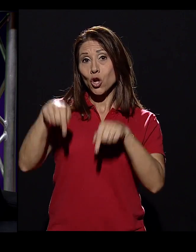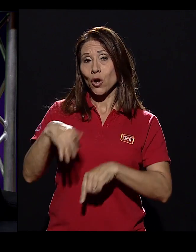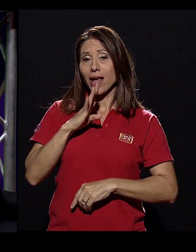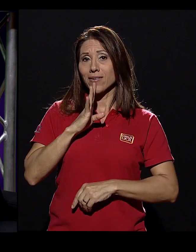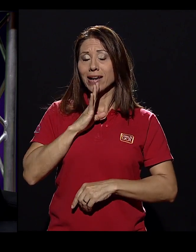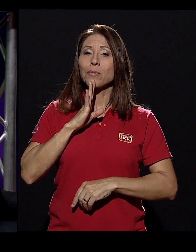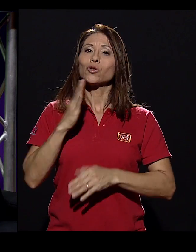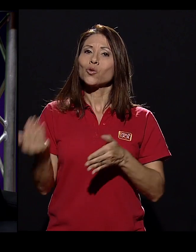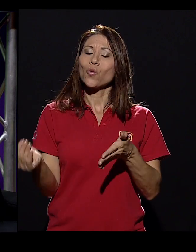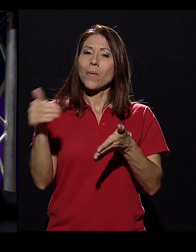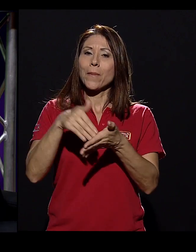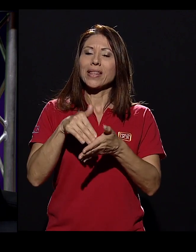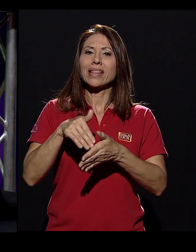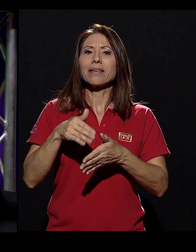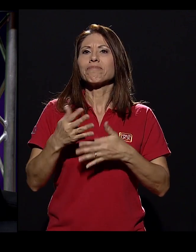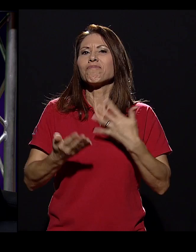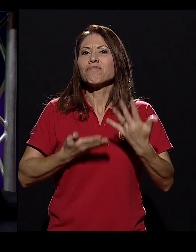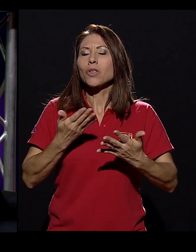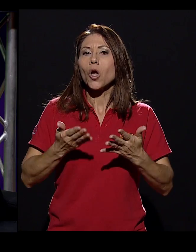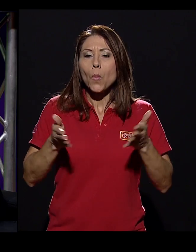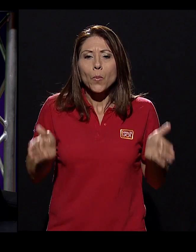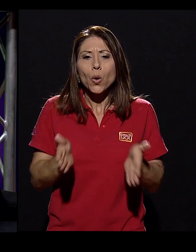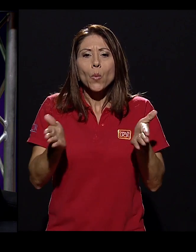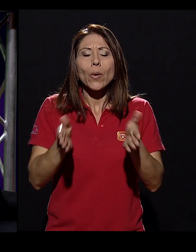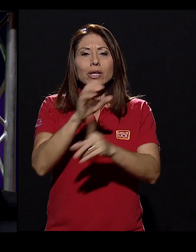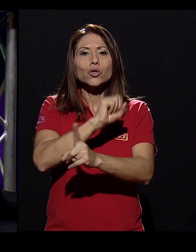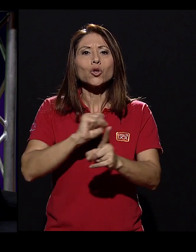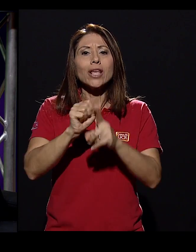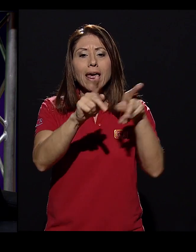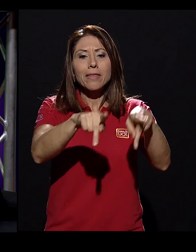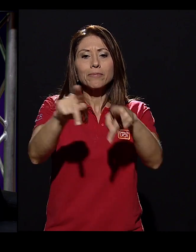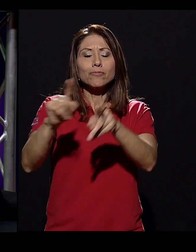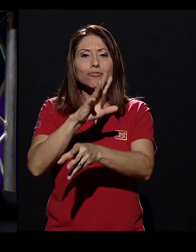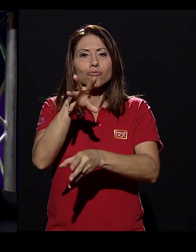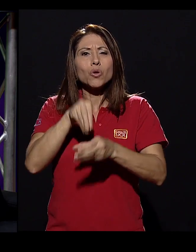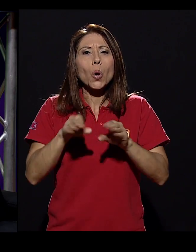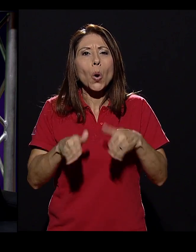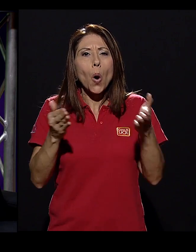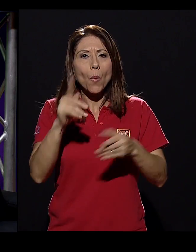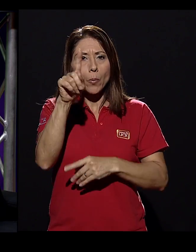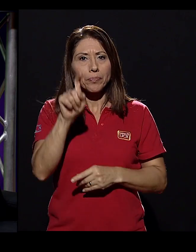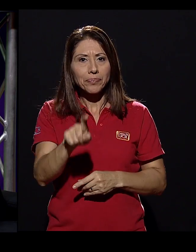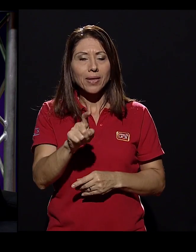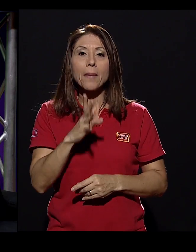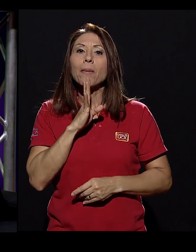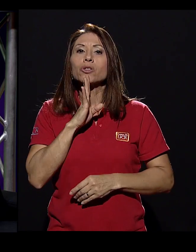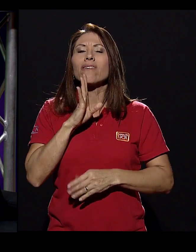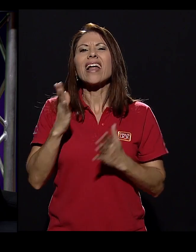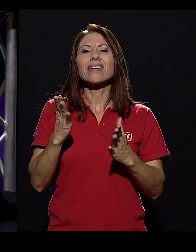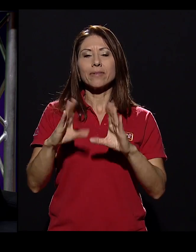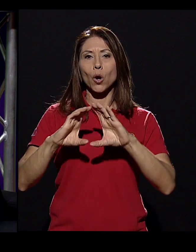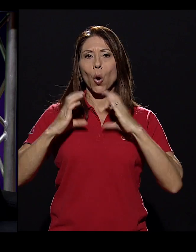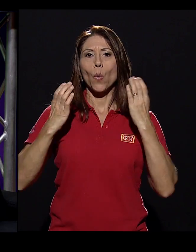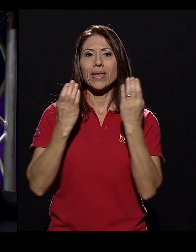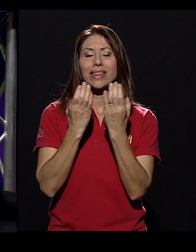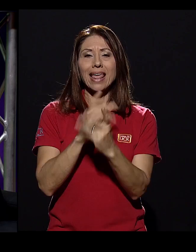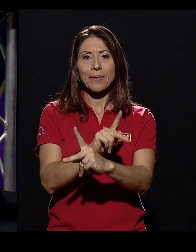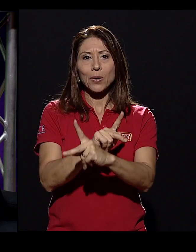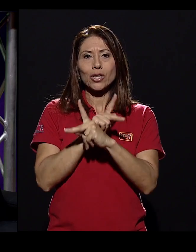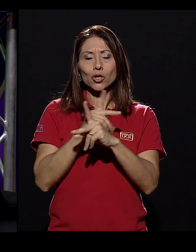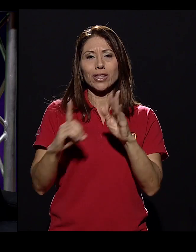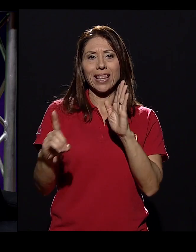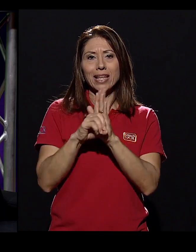y hoy hablaremos nuevamente sobre cómo promover una sociedad más inclusiva. Específicamente estaremos hablando sobre qué hace el Comité